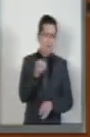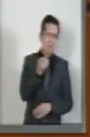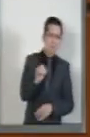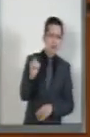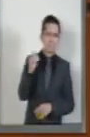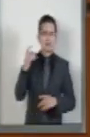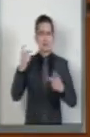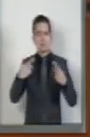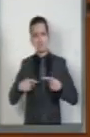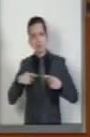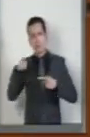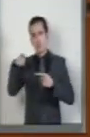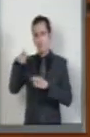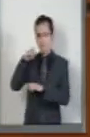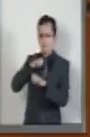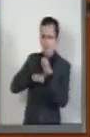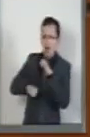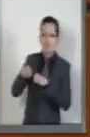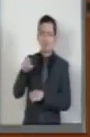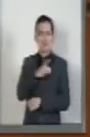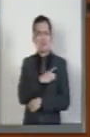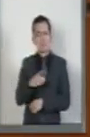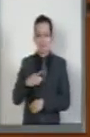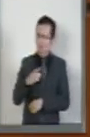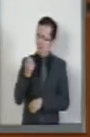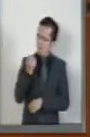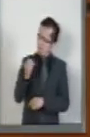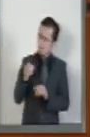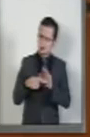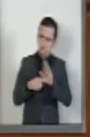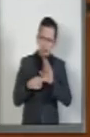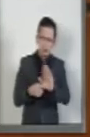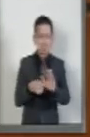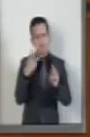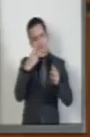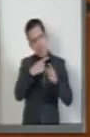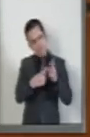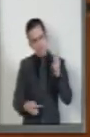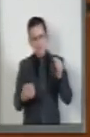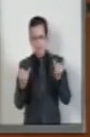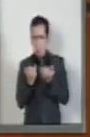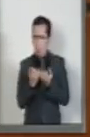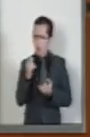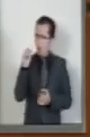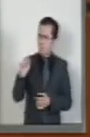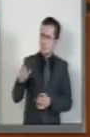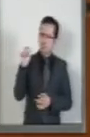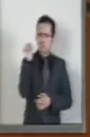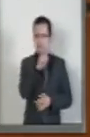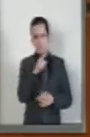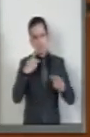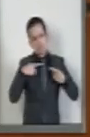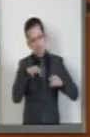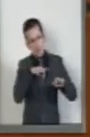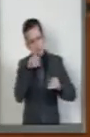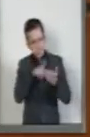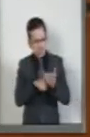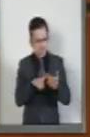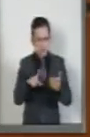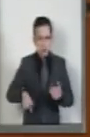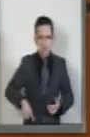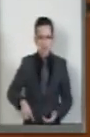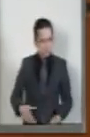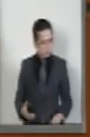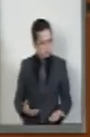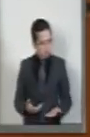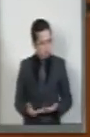presentar sus tres declaraciones al igual que los servidores públicos. Y ahora que lo